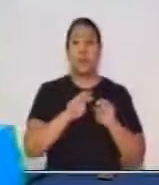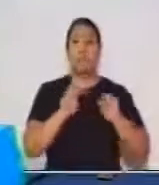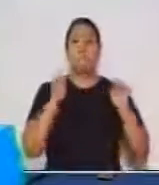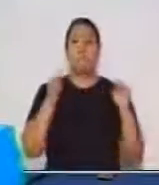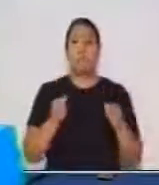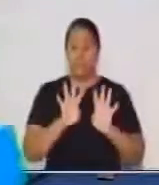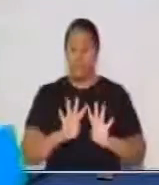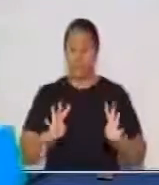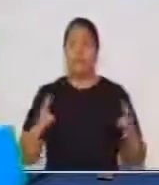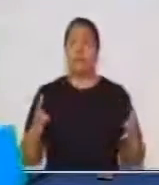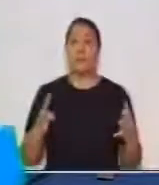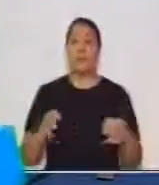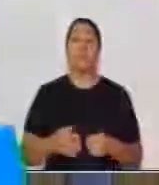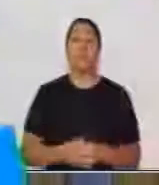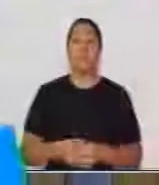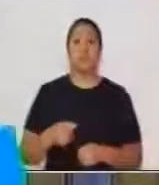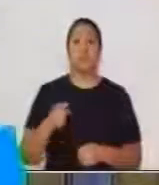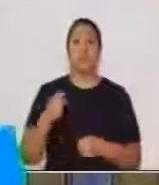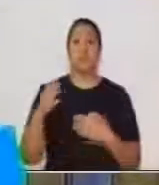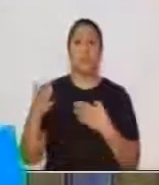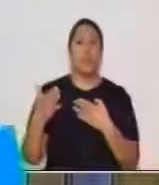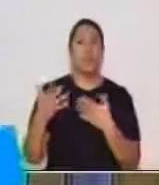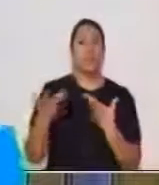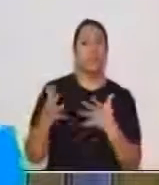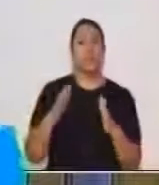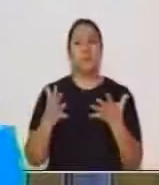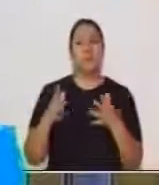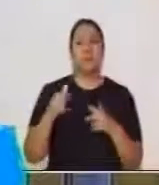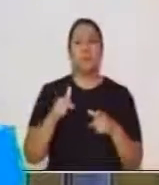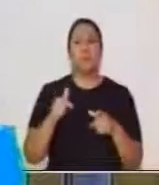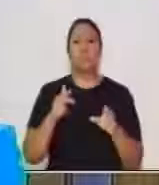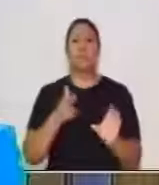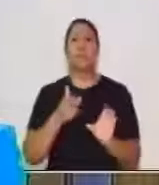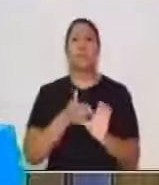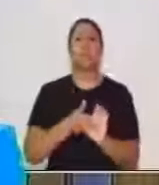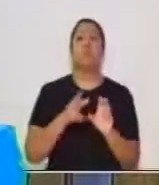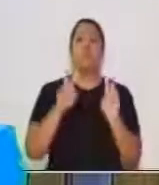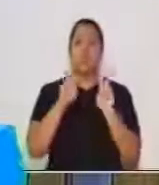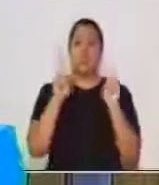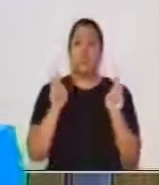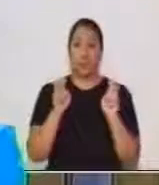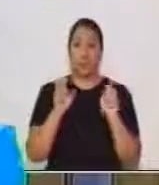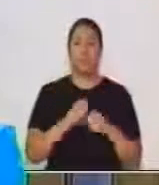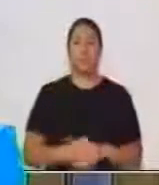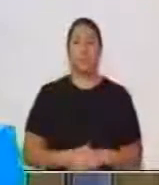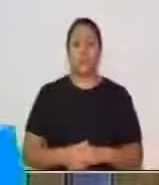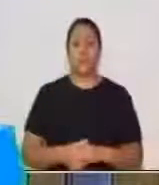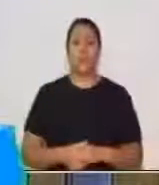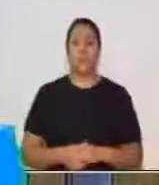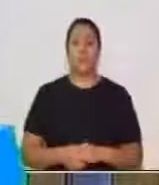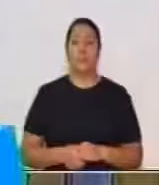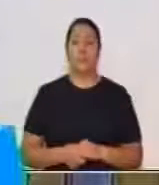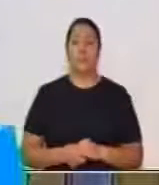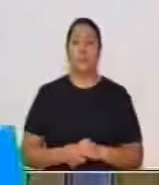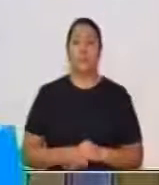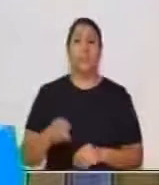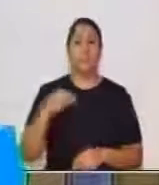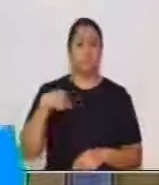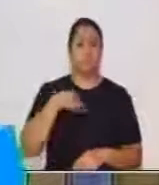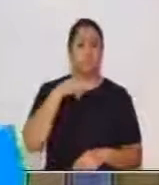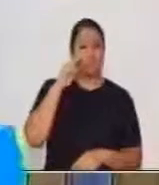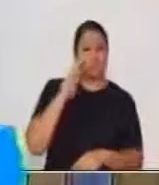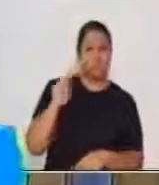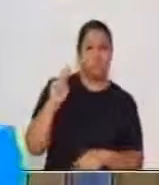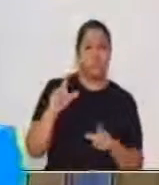redonda, es acerca de participantes, del tema, escenario, etcétera. Vamos a ir viendo y analizando cada uno